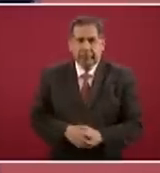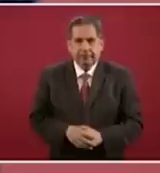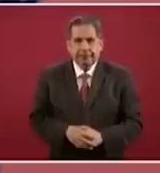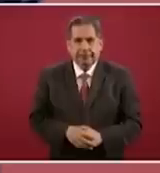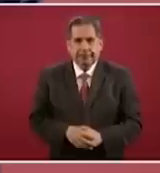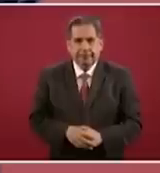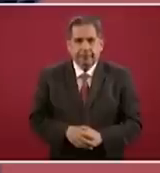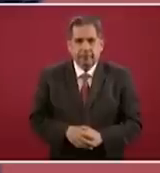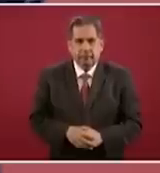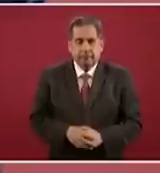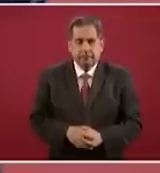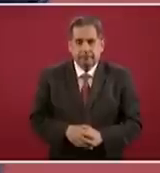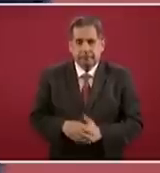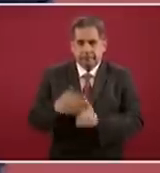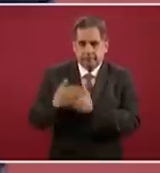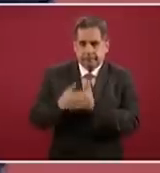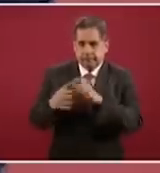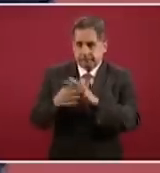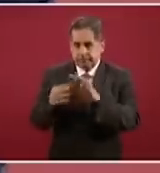Va a haber